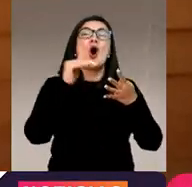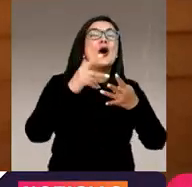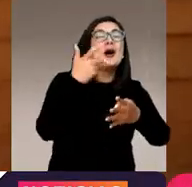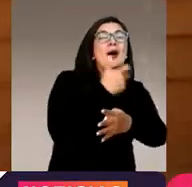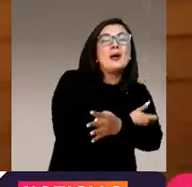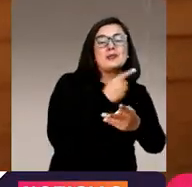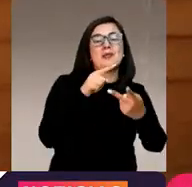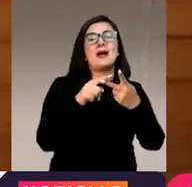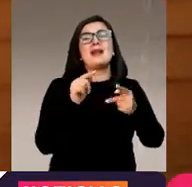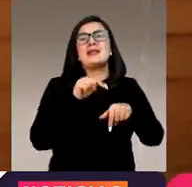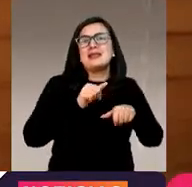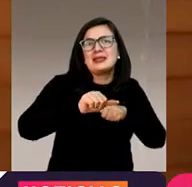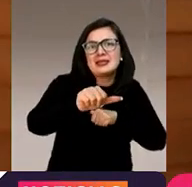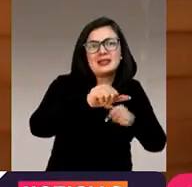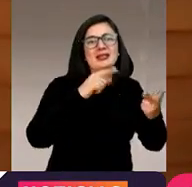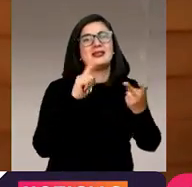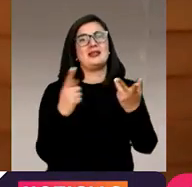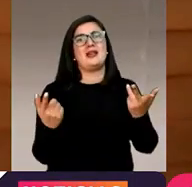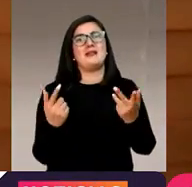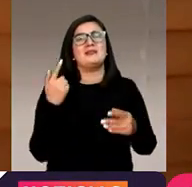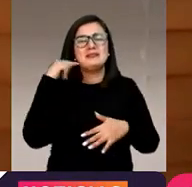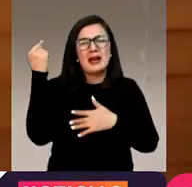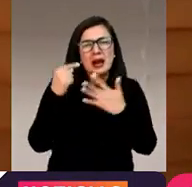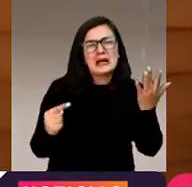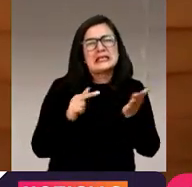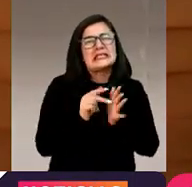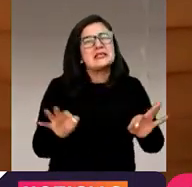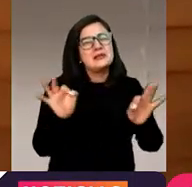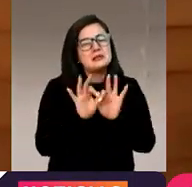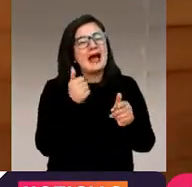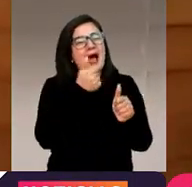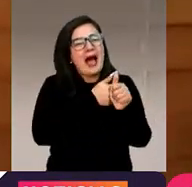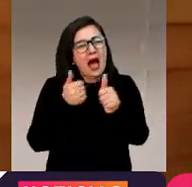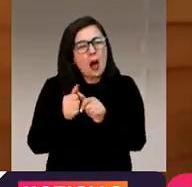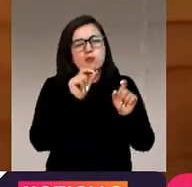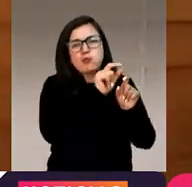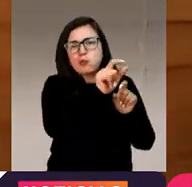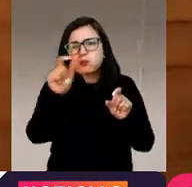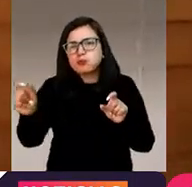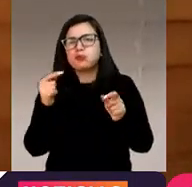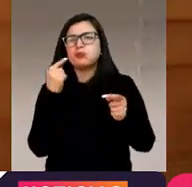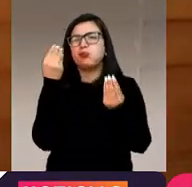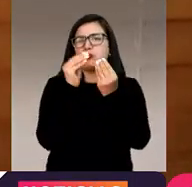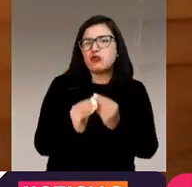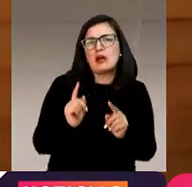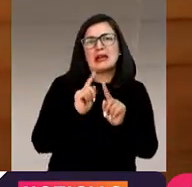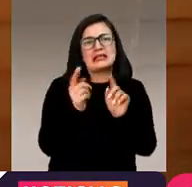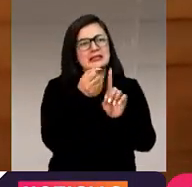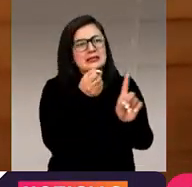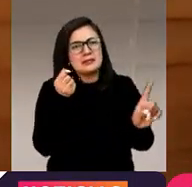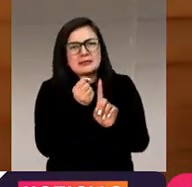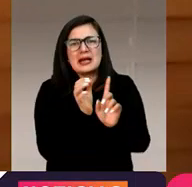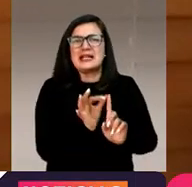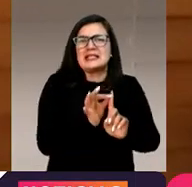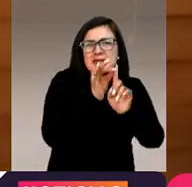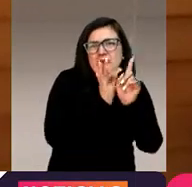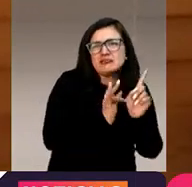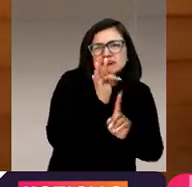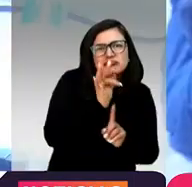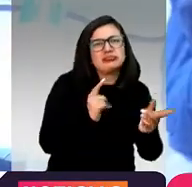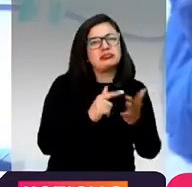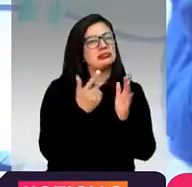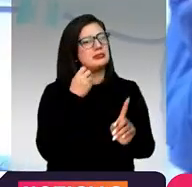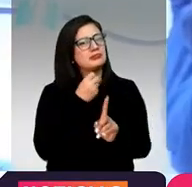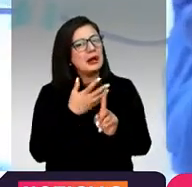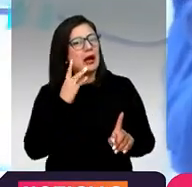Vacunación permite poder adecuar cada vacuna a cada necesidad regional de la mejor forma para poder tener un mayor impacto en la